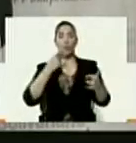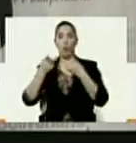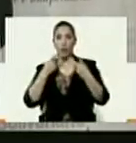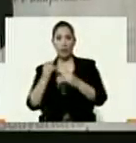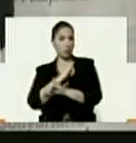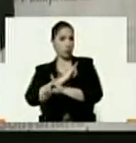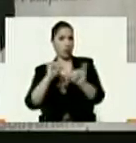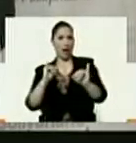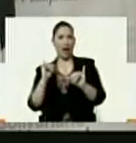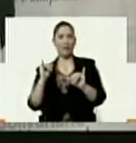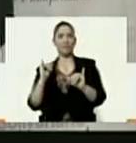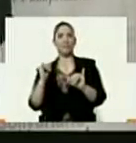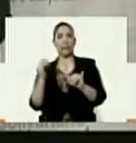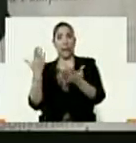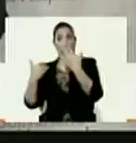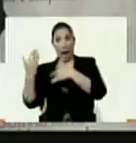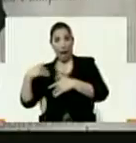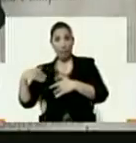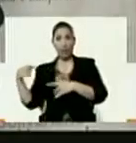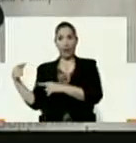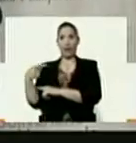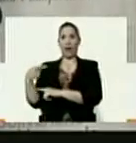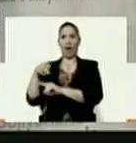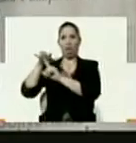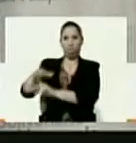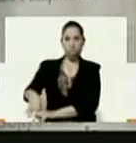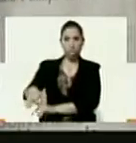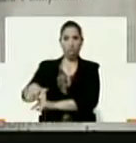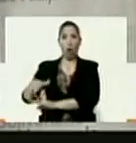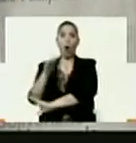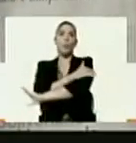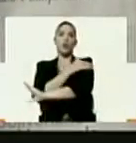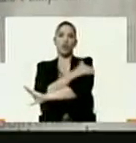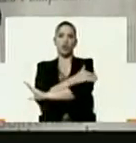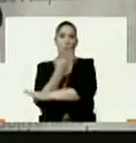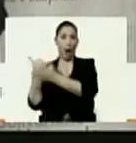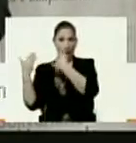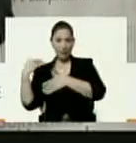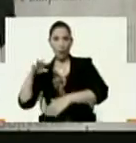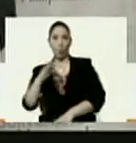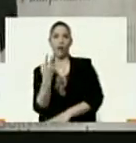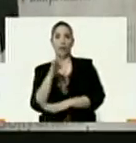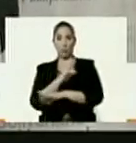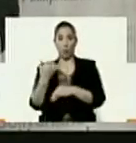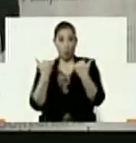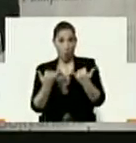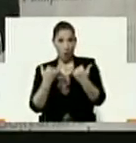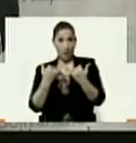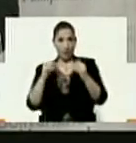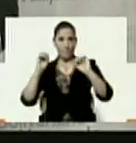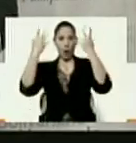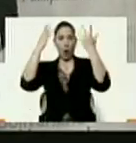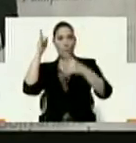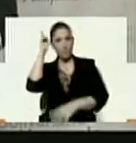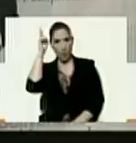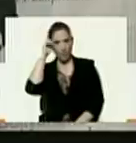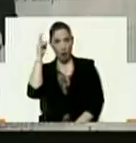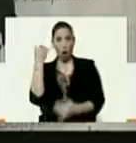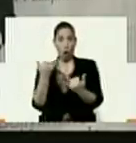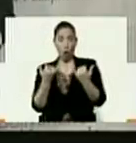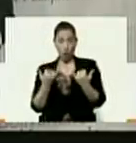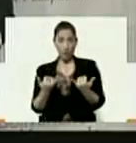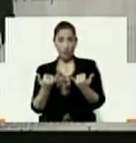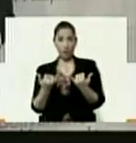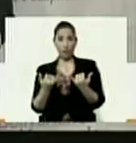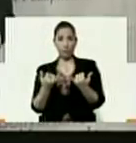le habían sido negados por centurias. Y segundo, que la explotación minera se haga de manera ordenada, que se